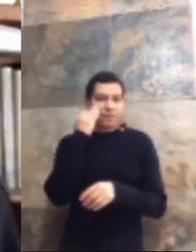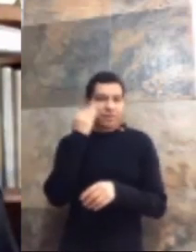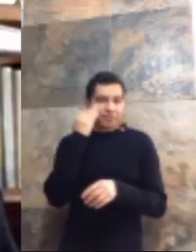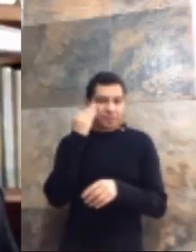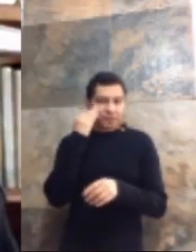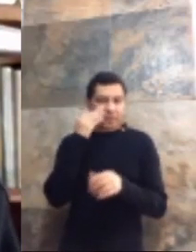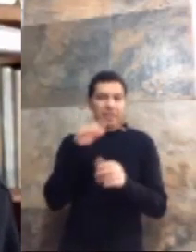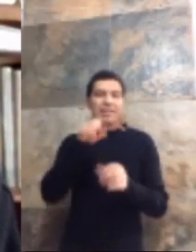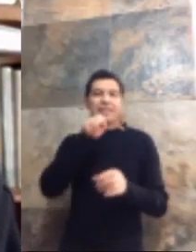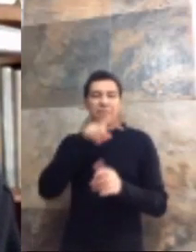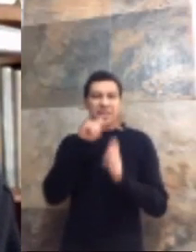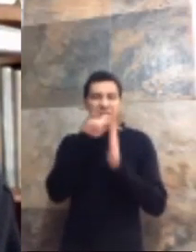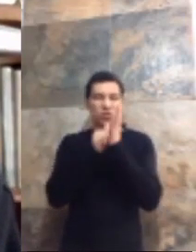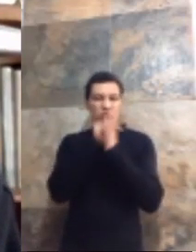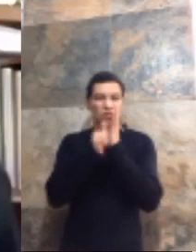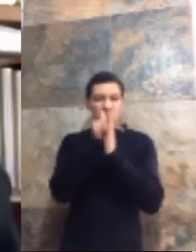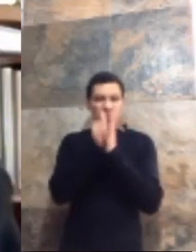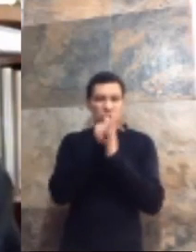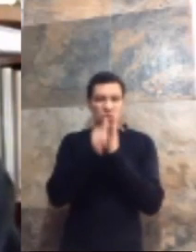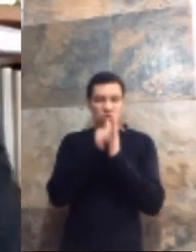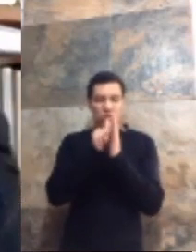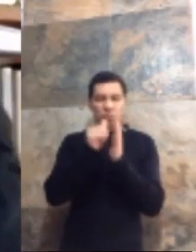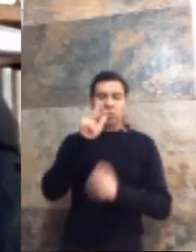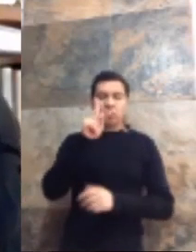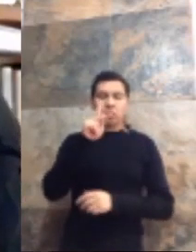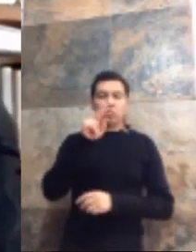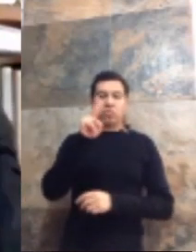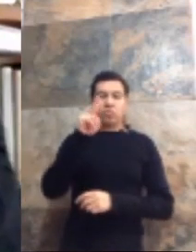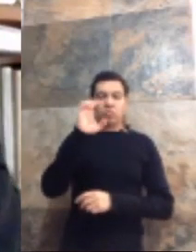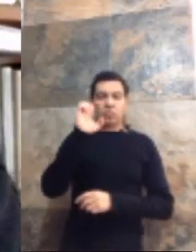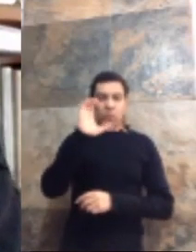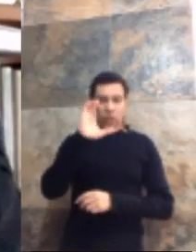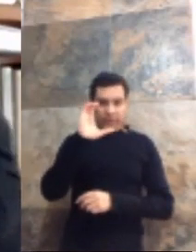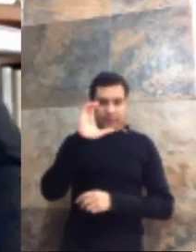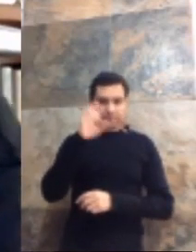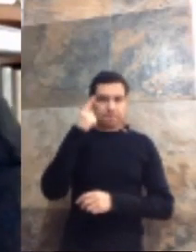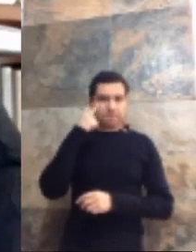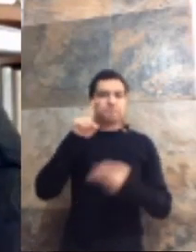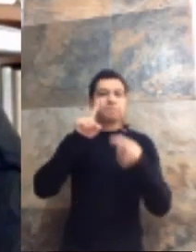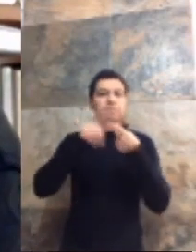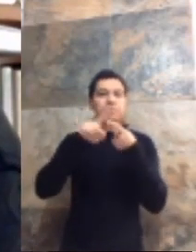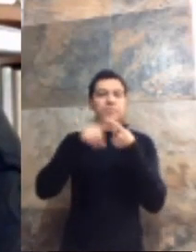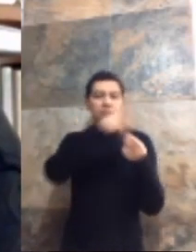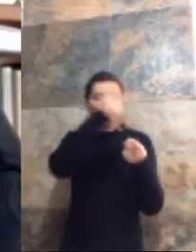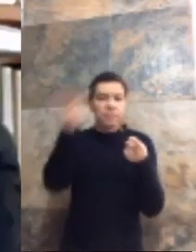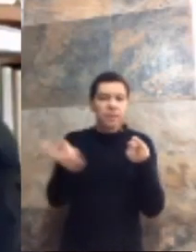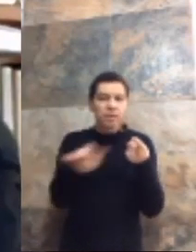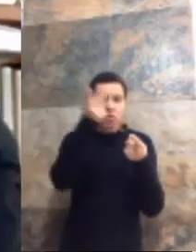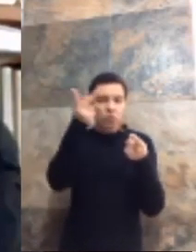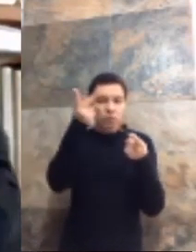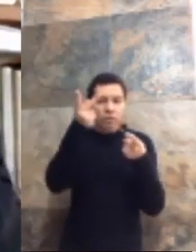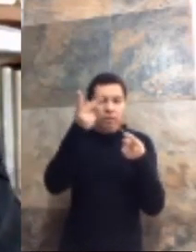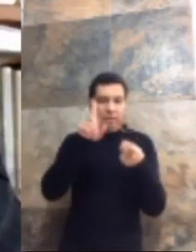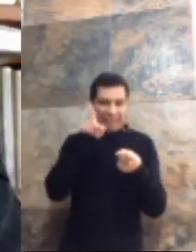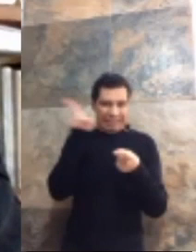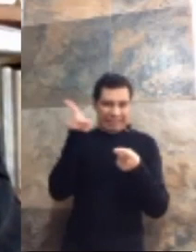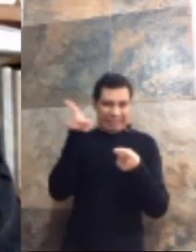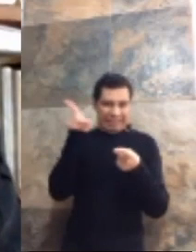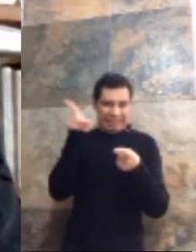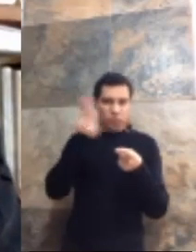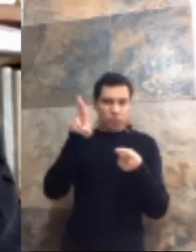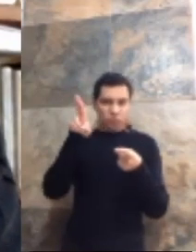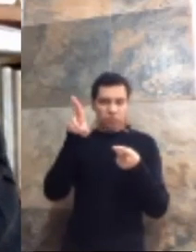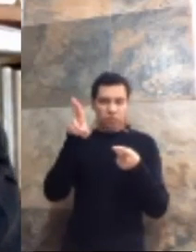PUEC. Hay varias preguntas, una que fue insistente, yo creo